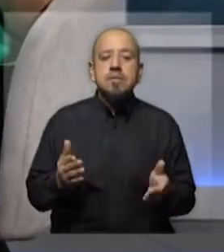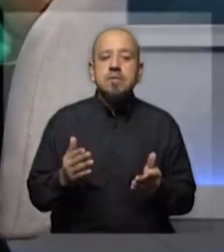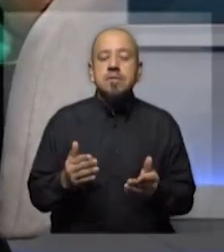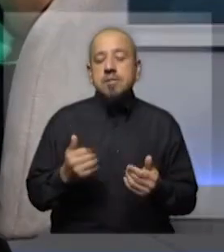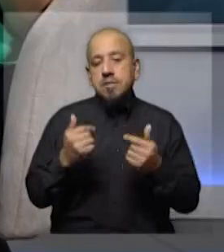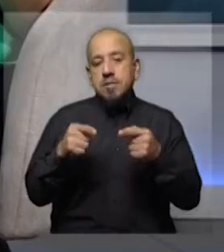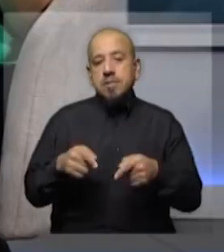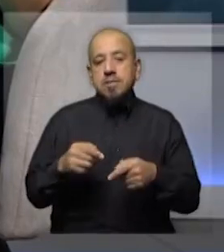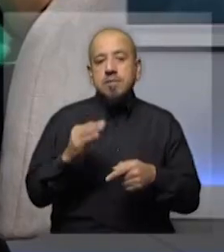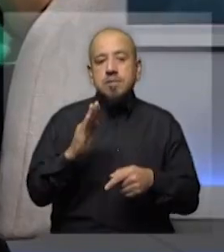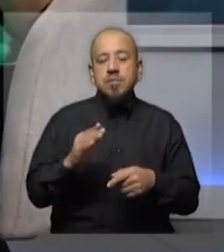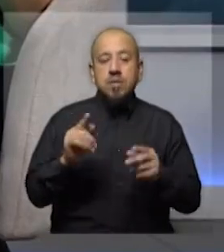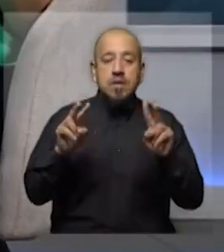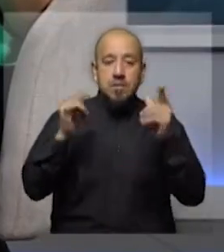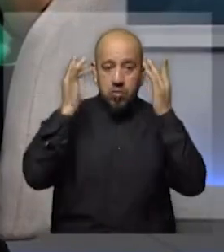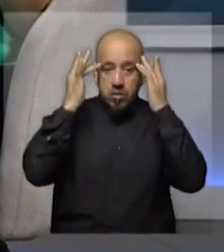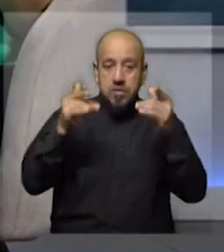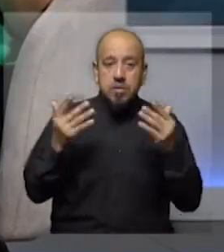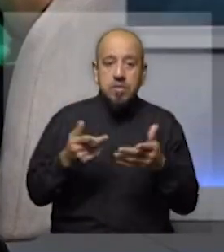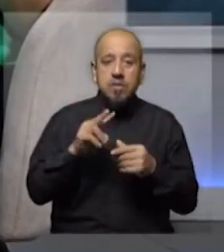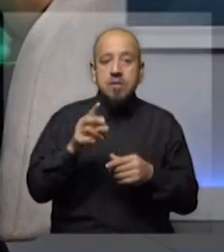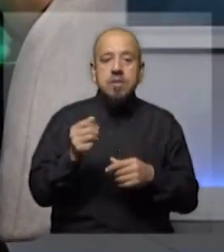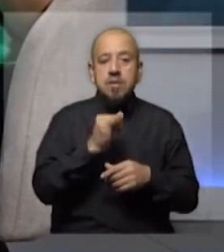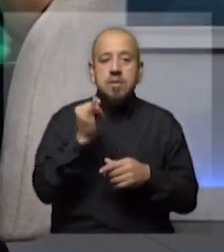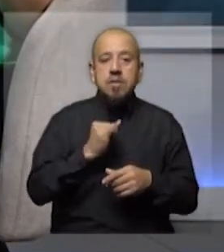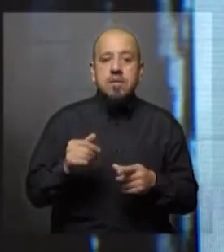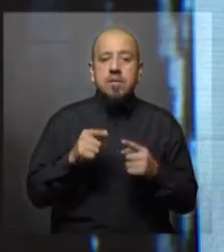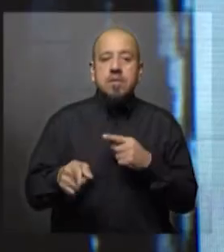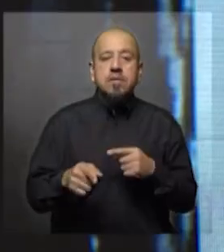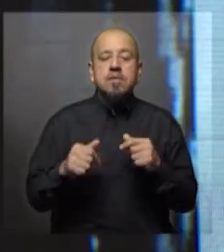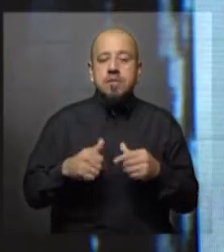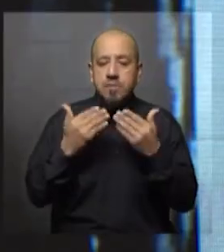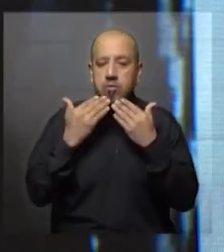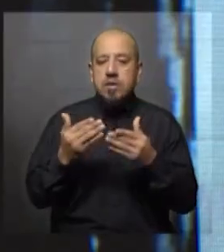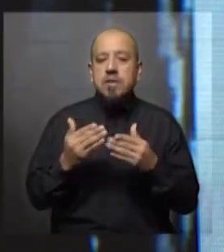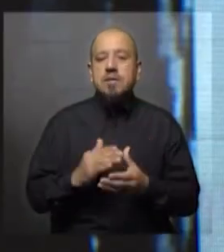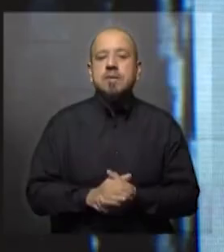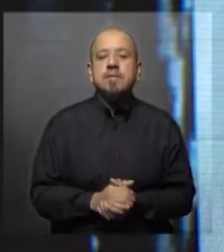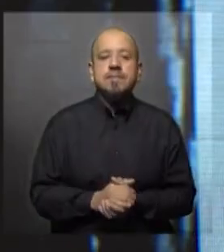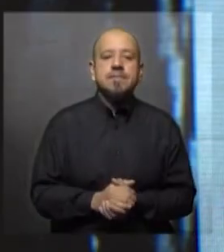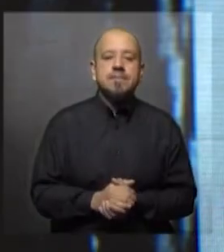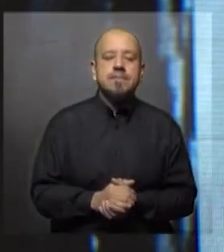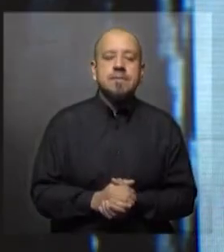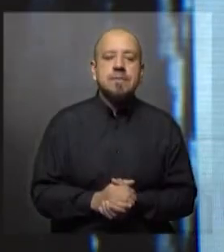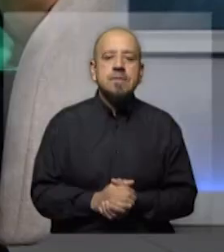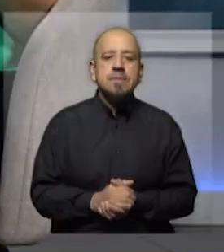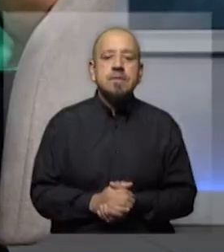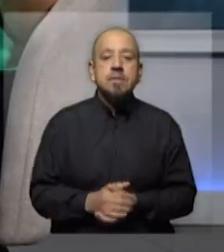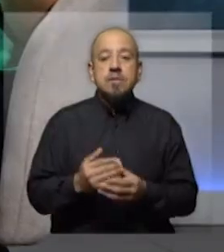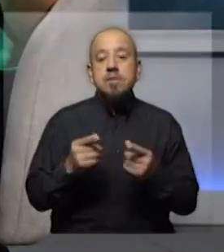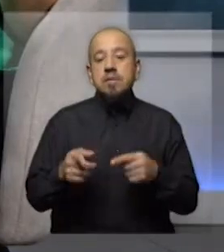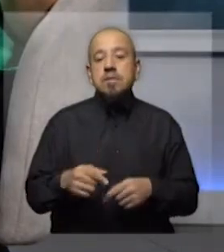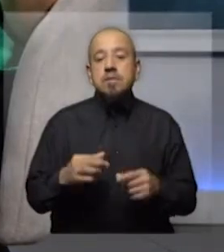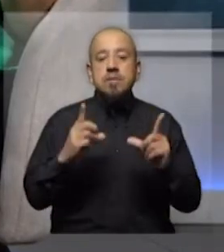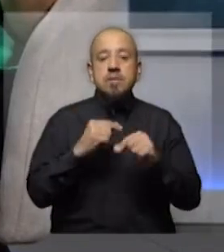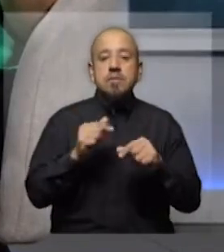sobre la actualidad educativa a partir de baja reina Así podríamos llamarle a este bloque Muchas gracias por favor muchas gracias a ustedes bien si